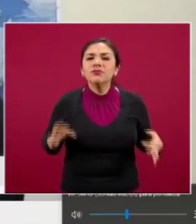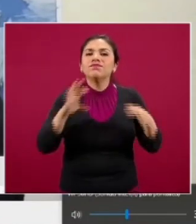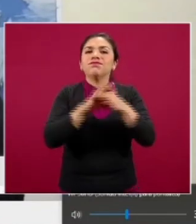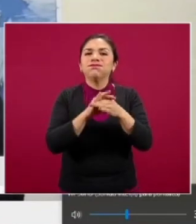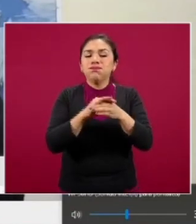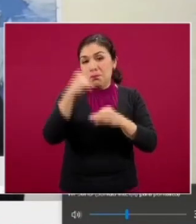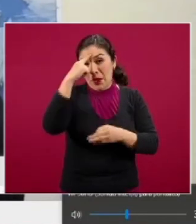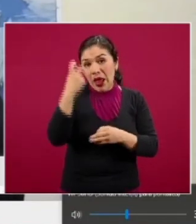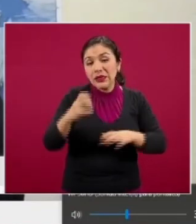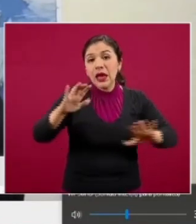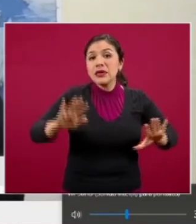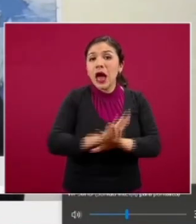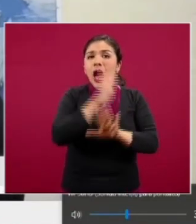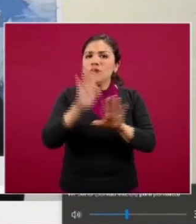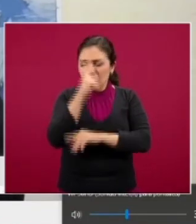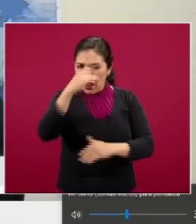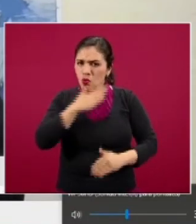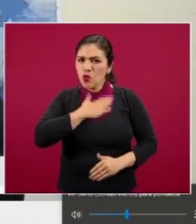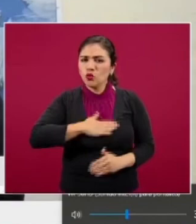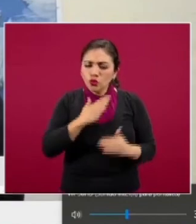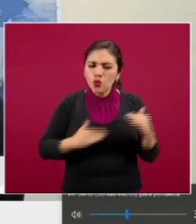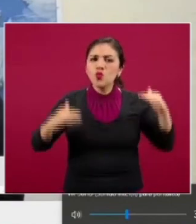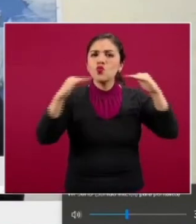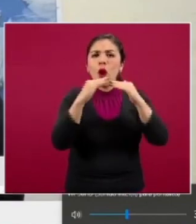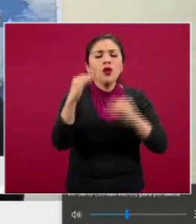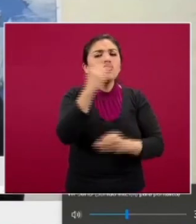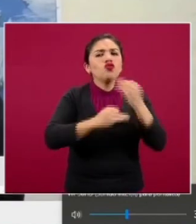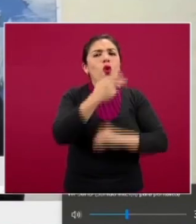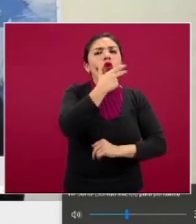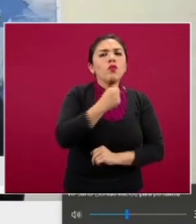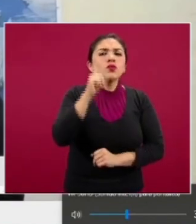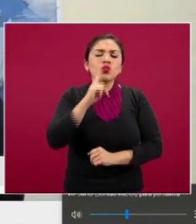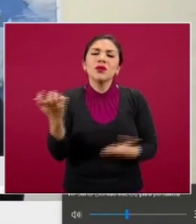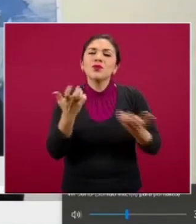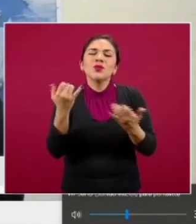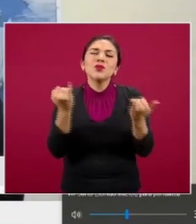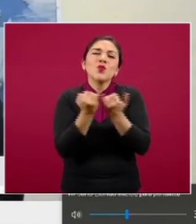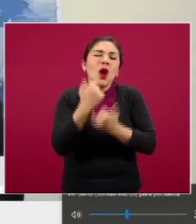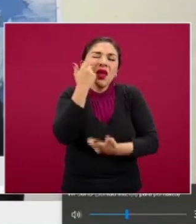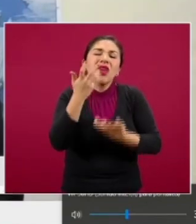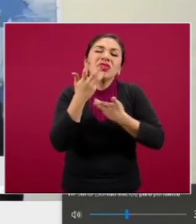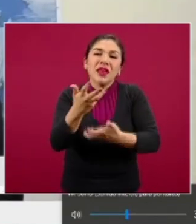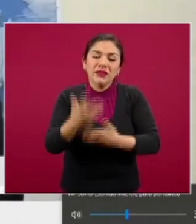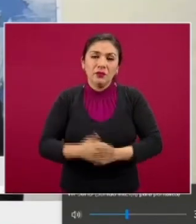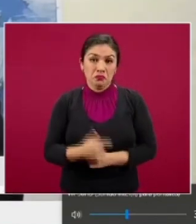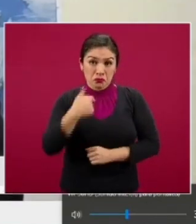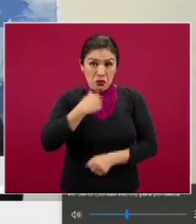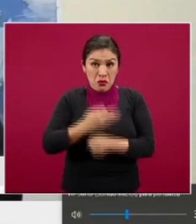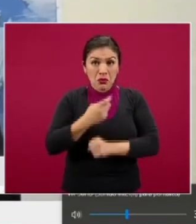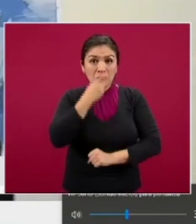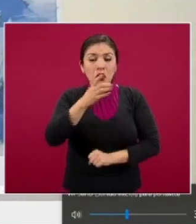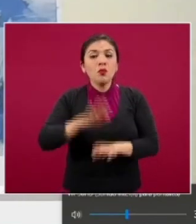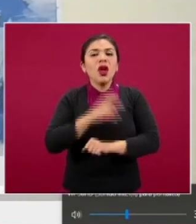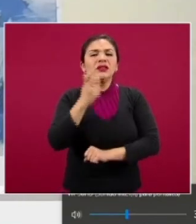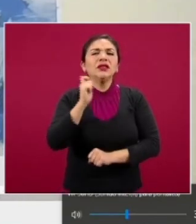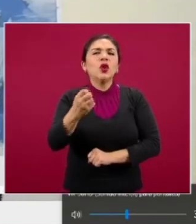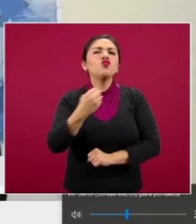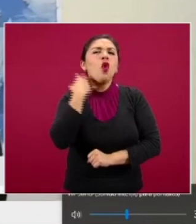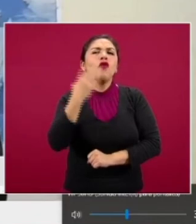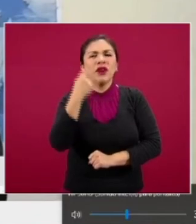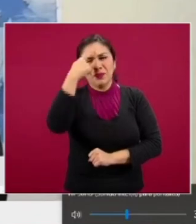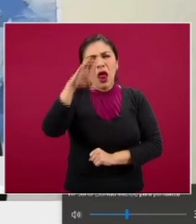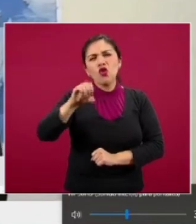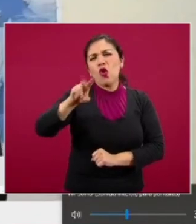esta sociedad igualitaria que todas y todos aspiramos. Lo digo porque, aunque esta es la conferencia de prensa